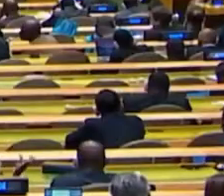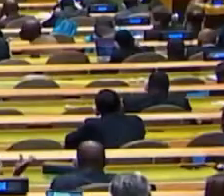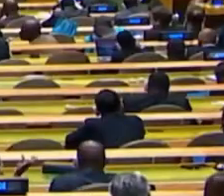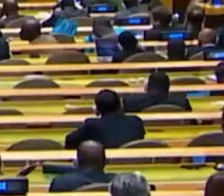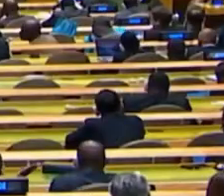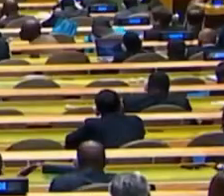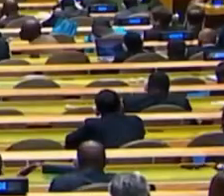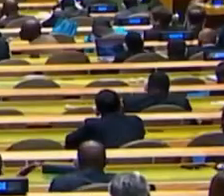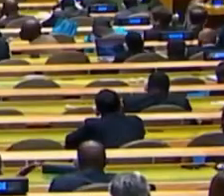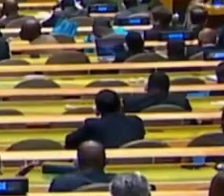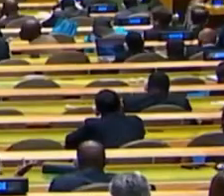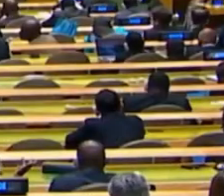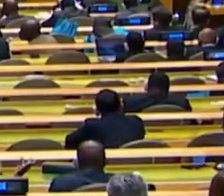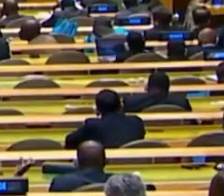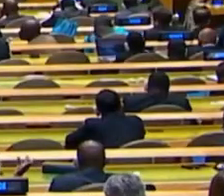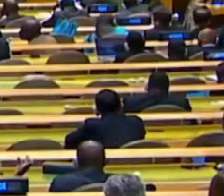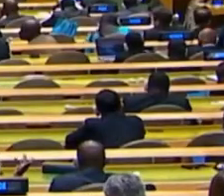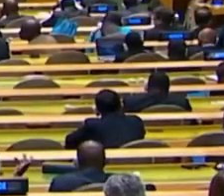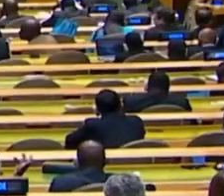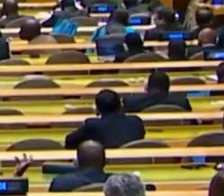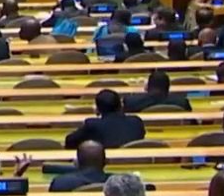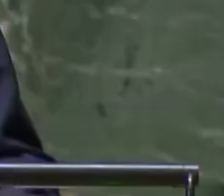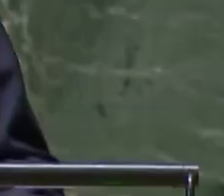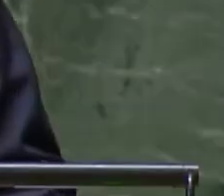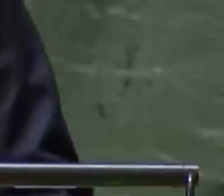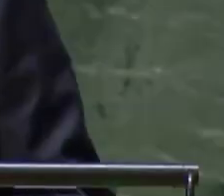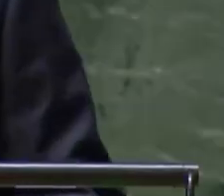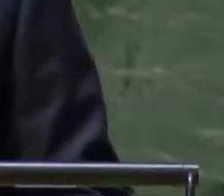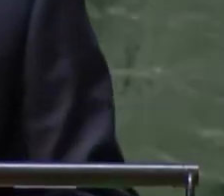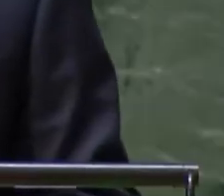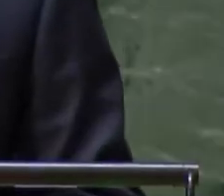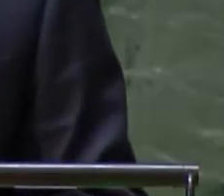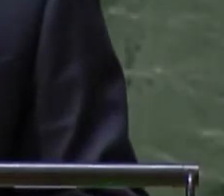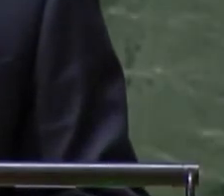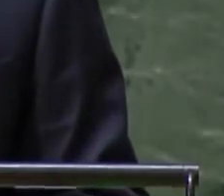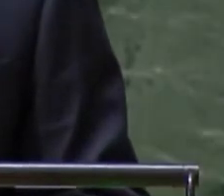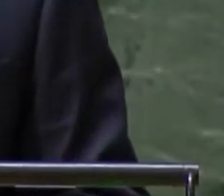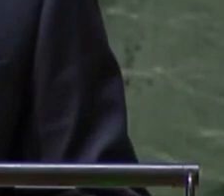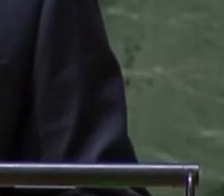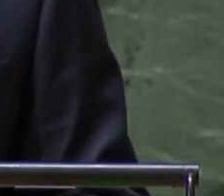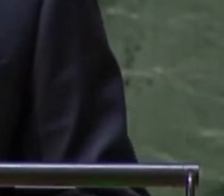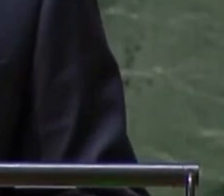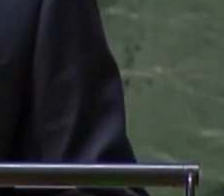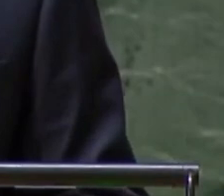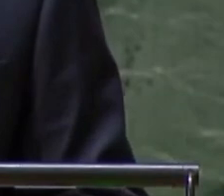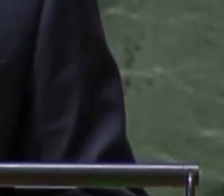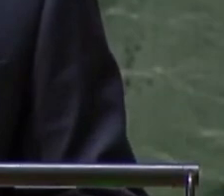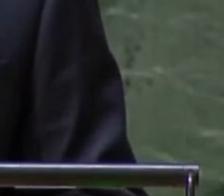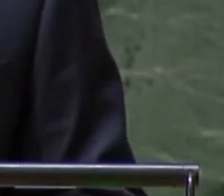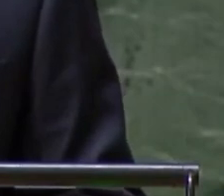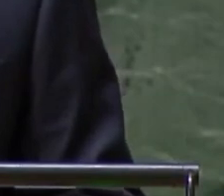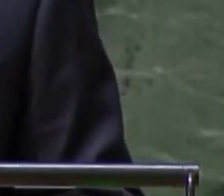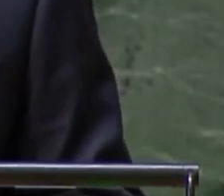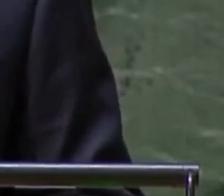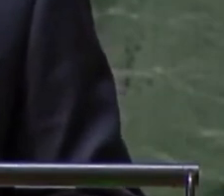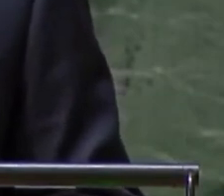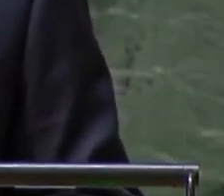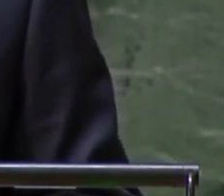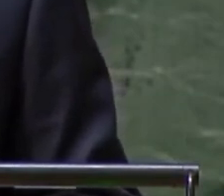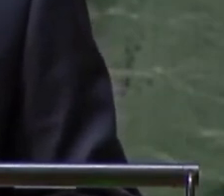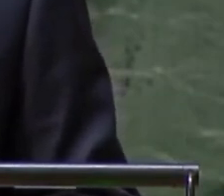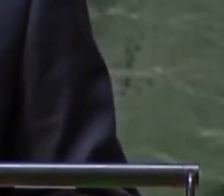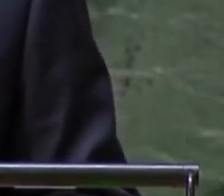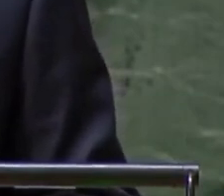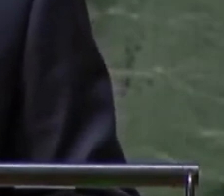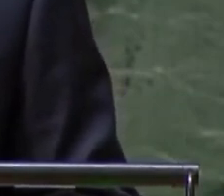llamó la lucha contra el cambio climático y a la cooperación norte sur porque los esfuerzos de los países en vías de desarrollo dijo no